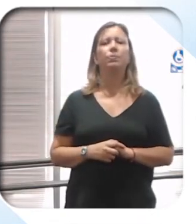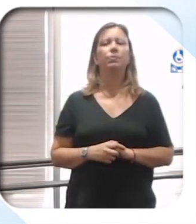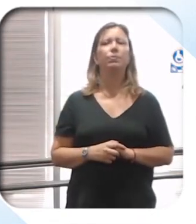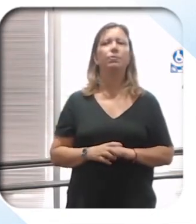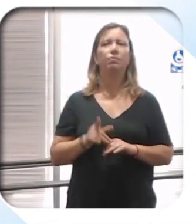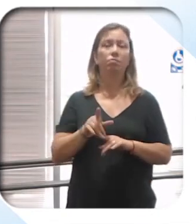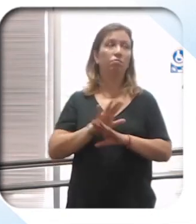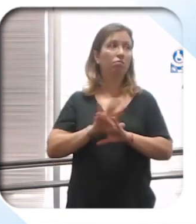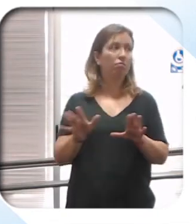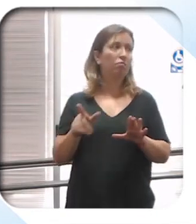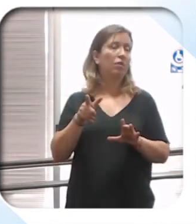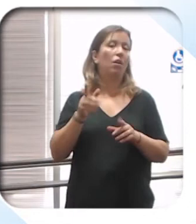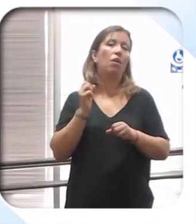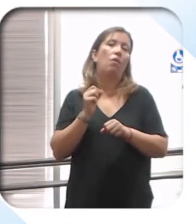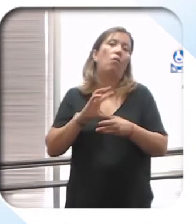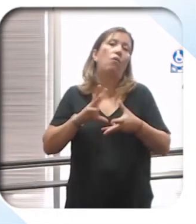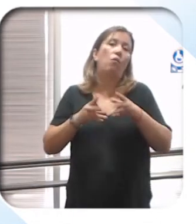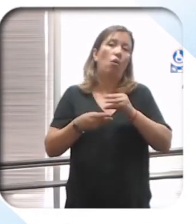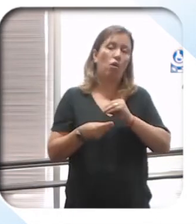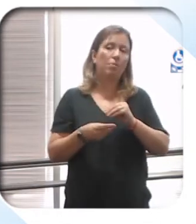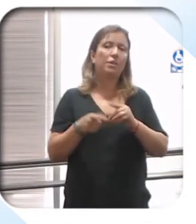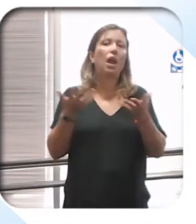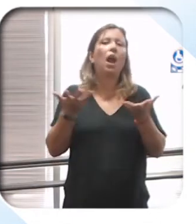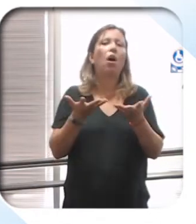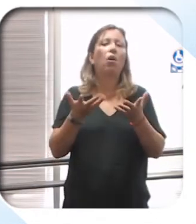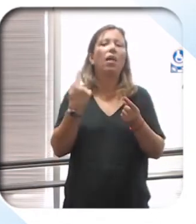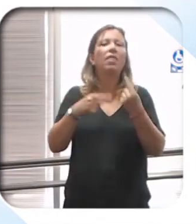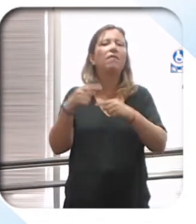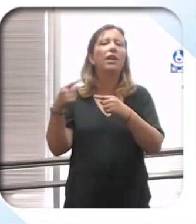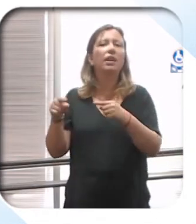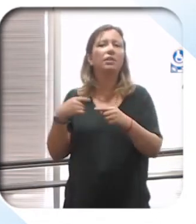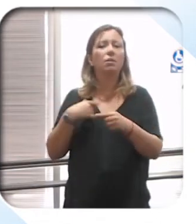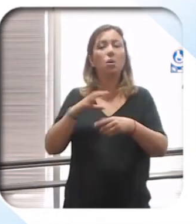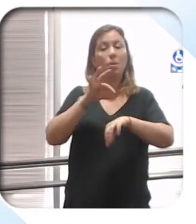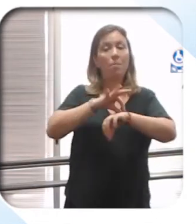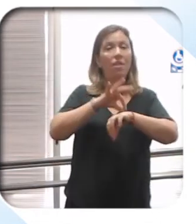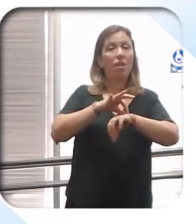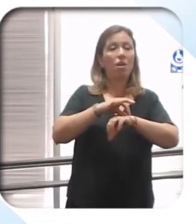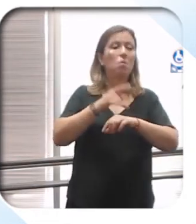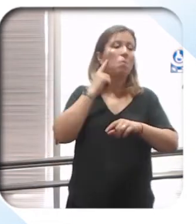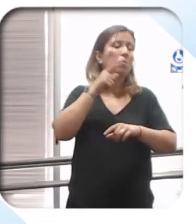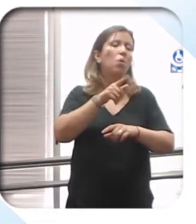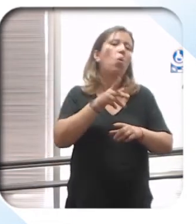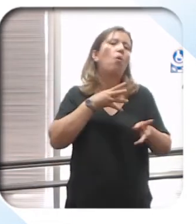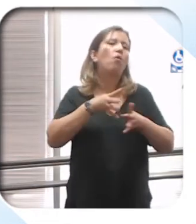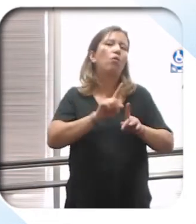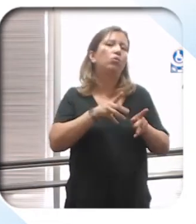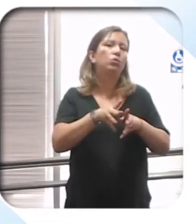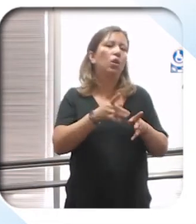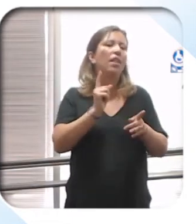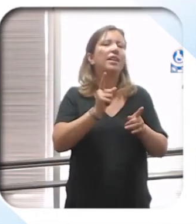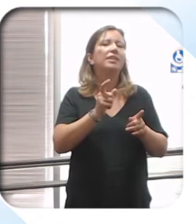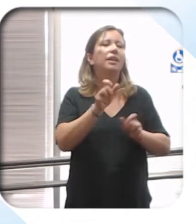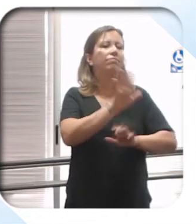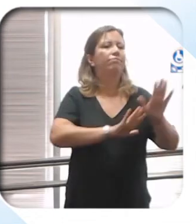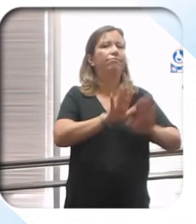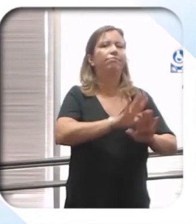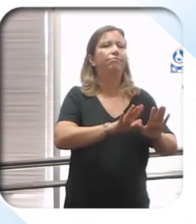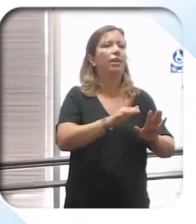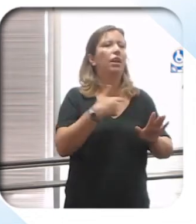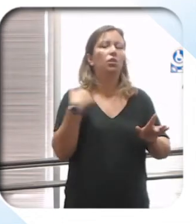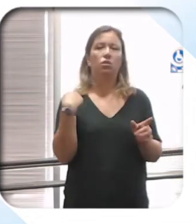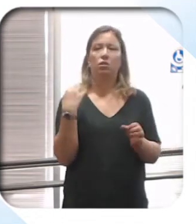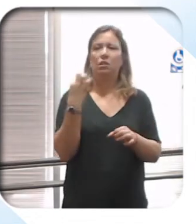Bueno, estoy hablando de los modelos, entonces la diferencia, ¿no? Si me planto desde un modelo médico, la voy a ver como disfuncional, como algo para reparar, y voy a venir acá